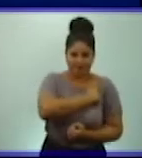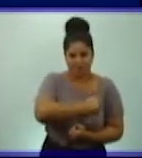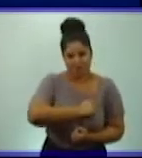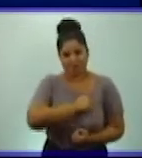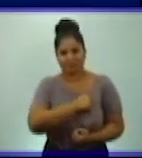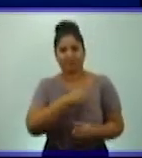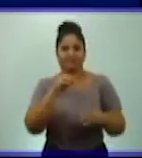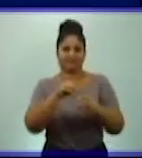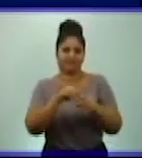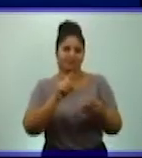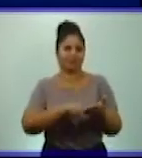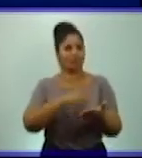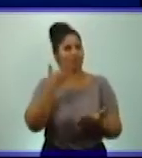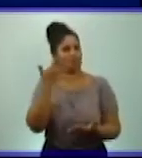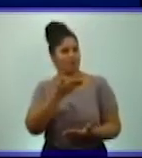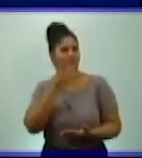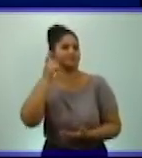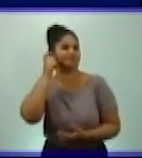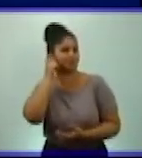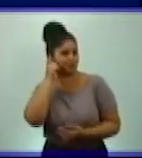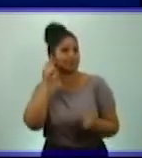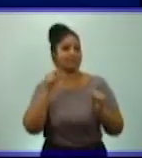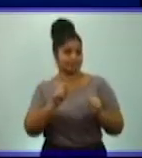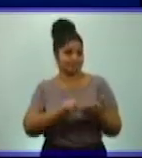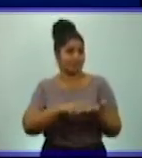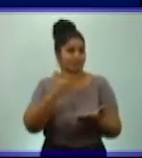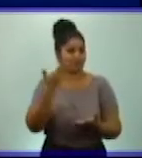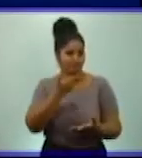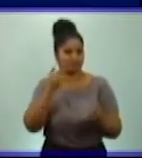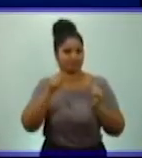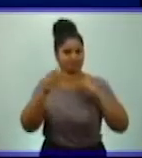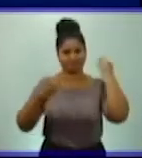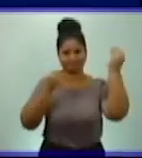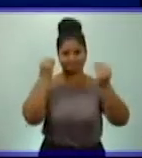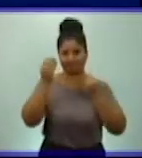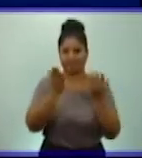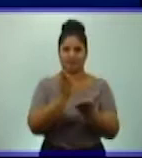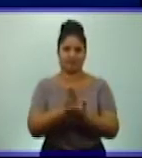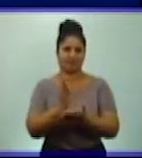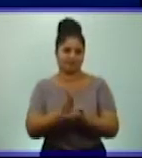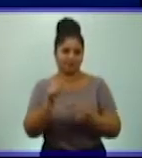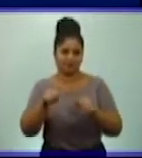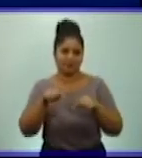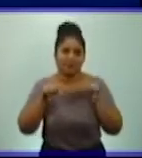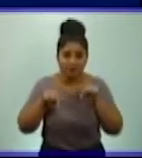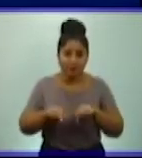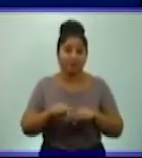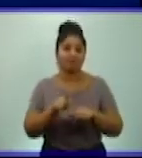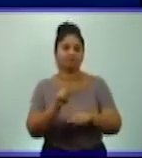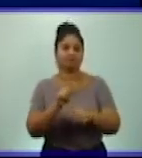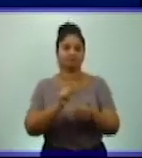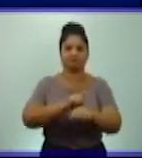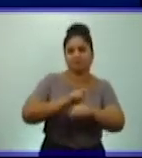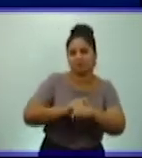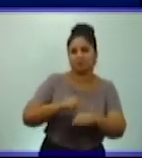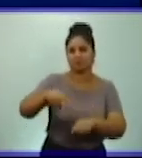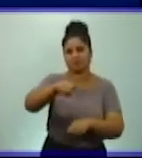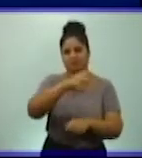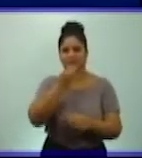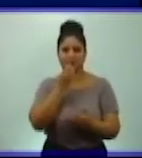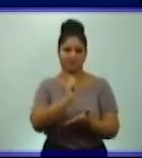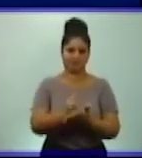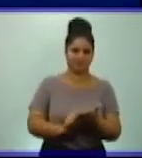de la Cruz y vamos a analizar el poema Retórica del llanto. Les doy unos minutos para que puedan tomar las